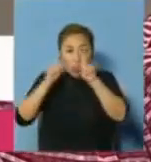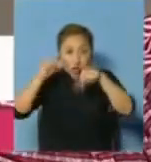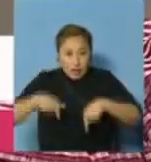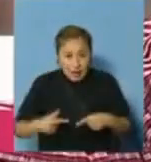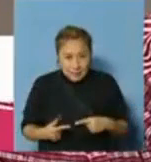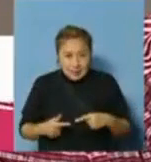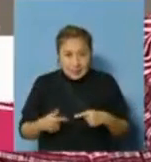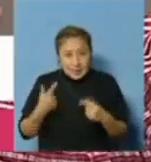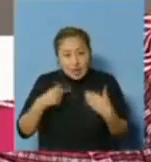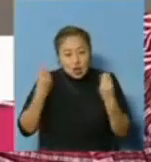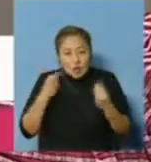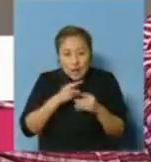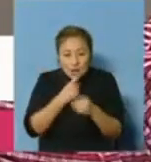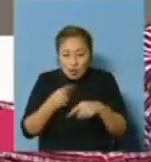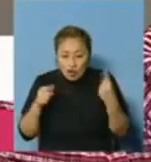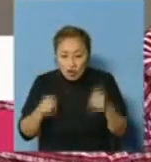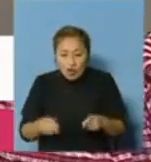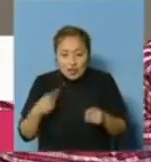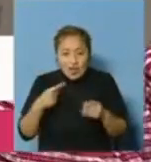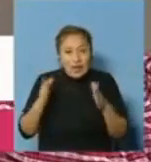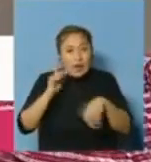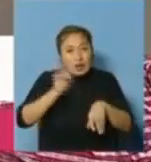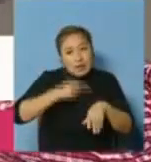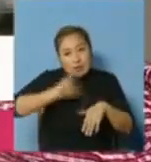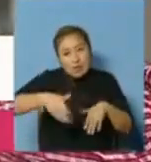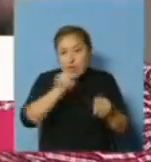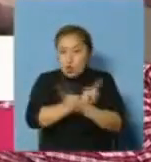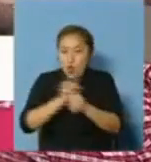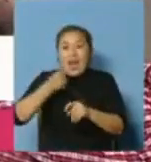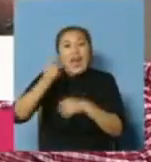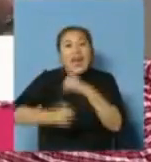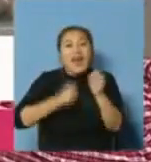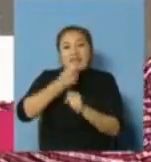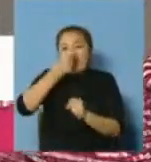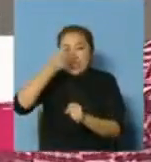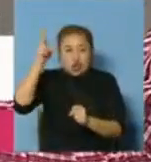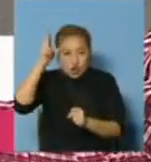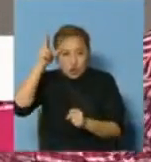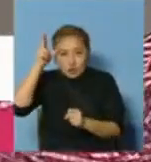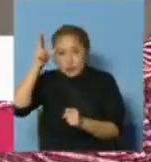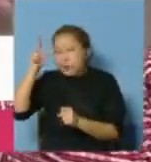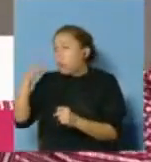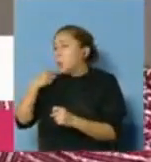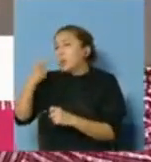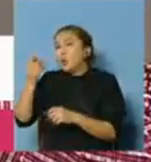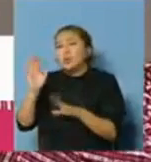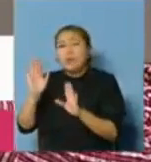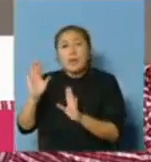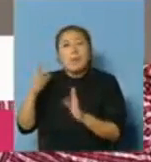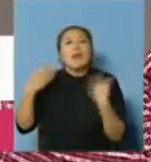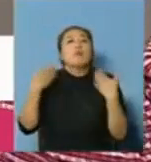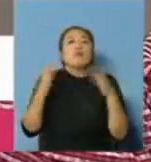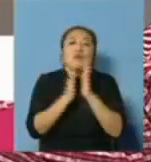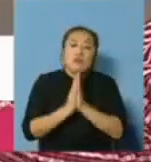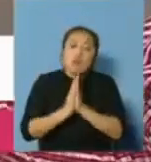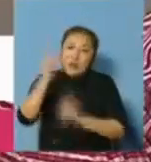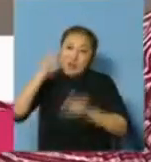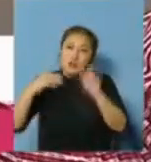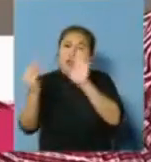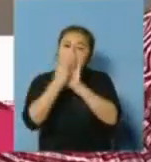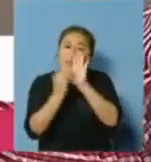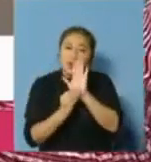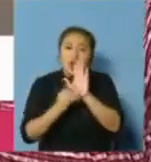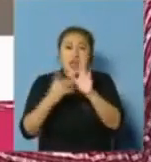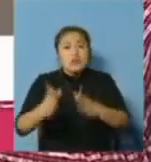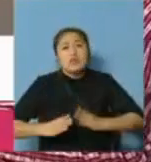cómo está hoy no hay ninguna prórroga vence el día 28 porque para tramitar por favor se inscriba la gente porque un